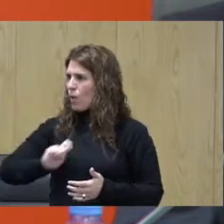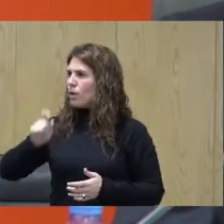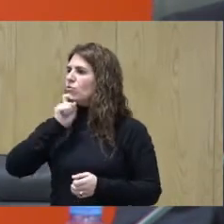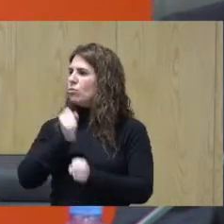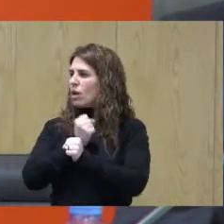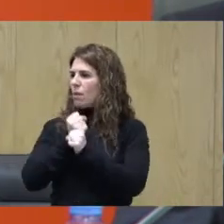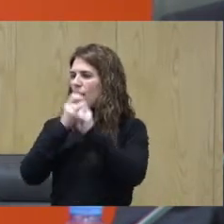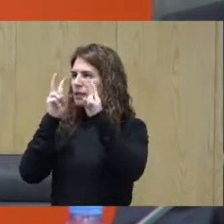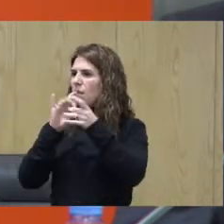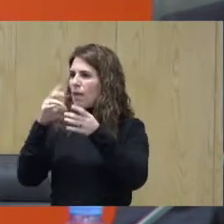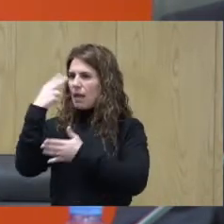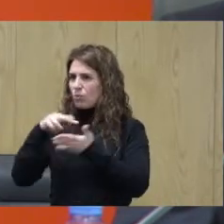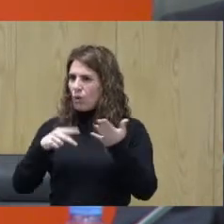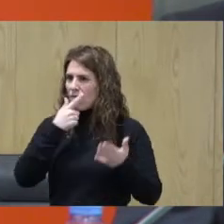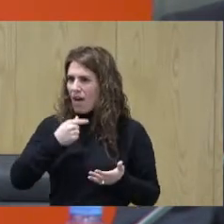fácil.